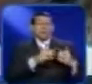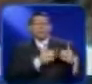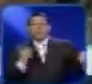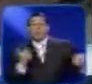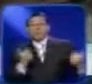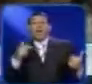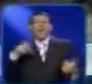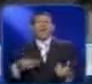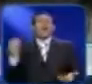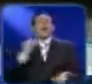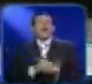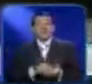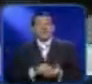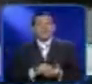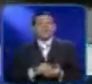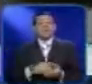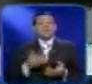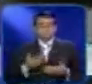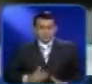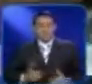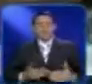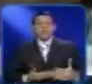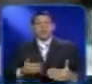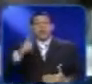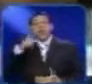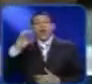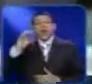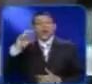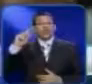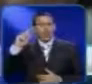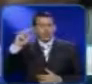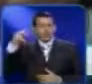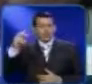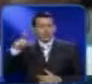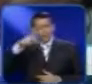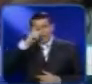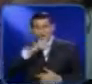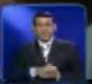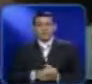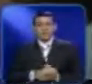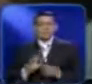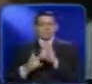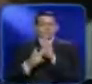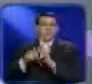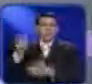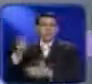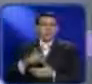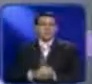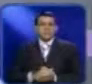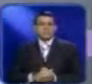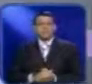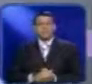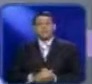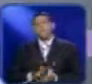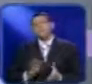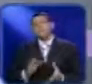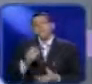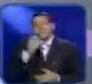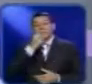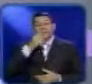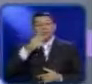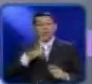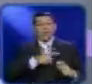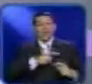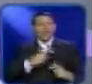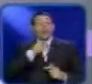será padre de un niño que nacerá en el otoño de este año, manifiesta el representante artístico. Bien, y a los amantes